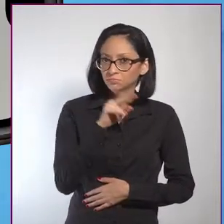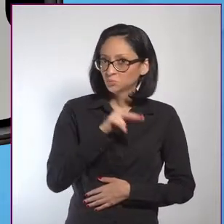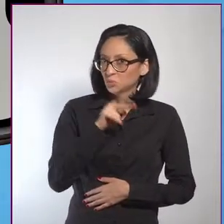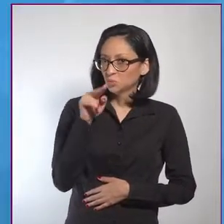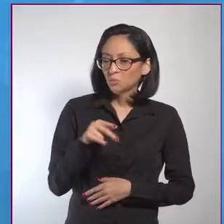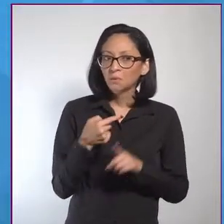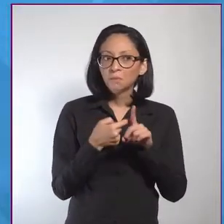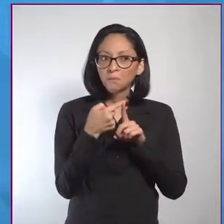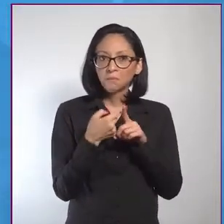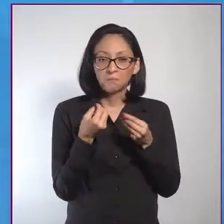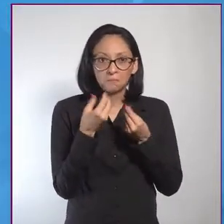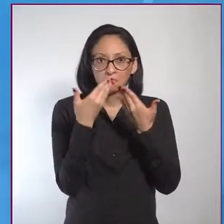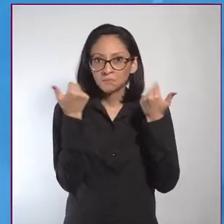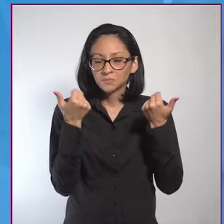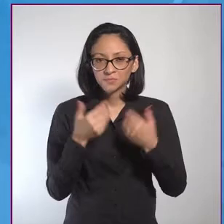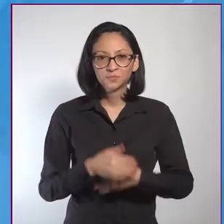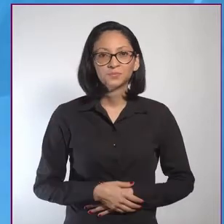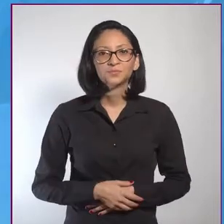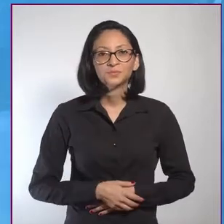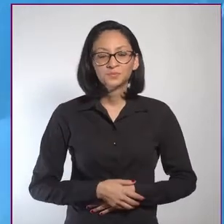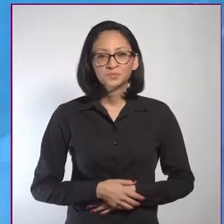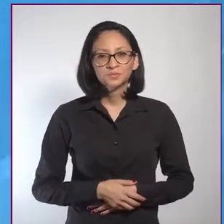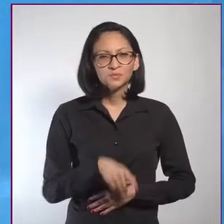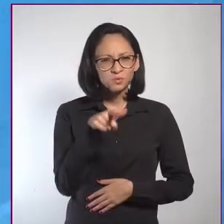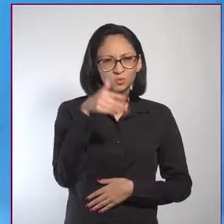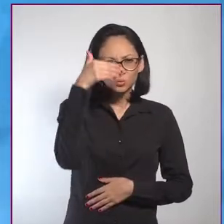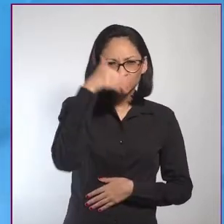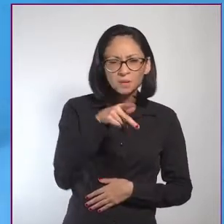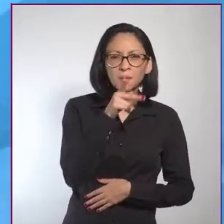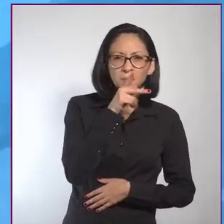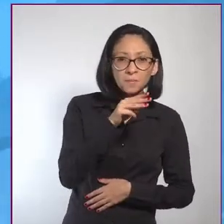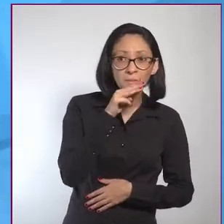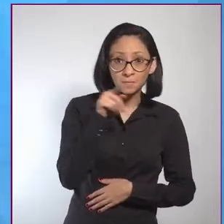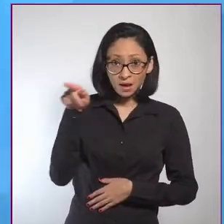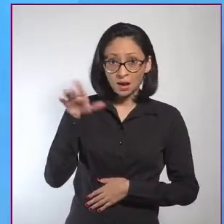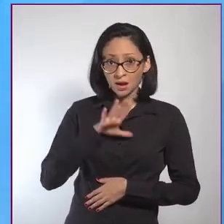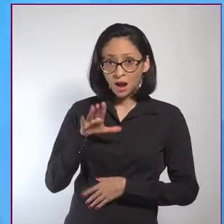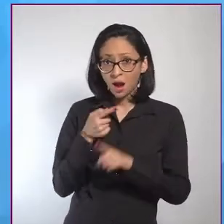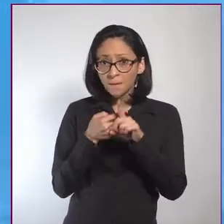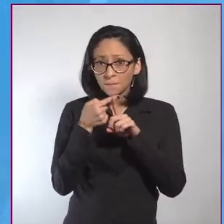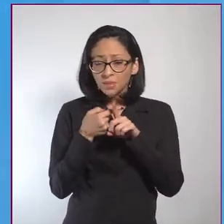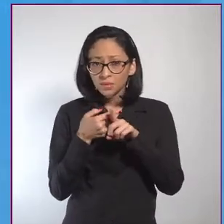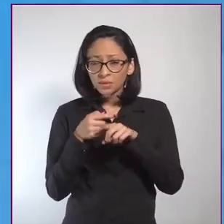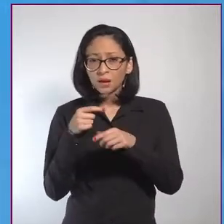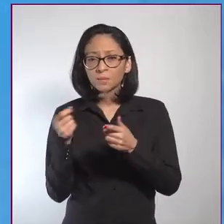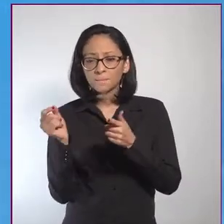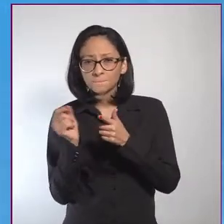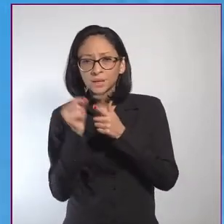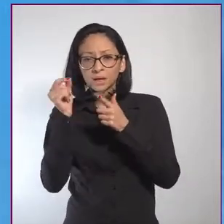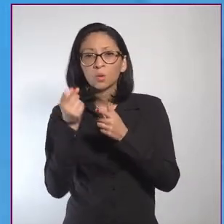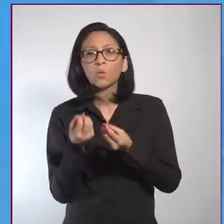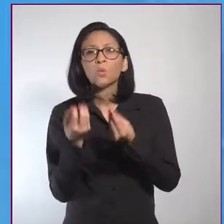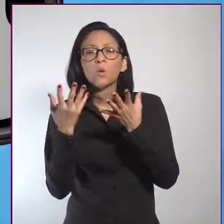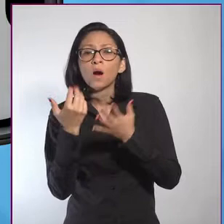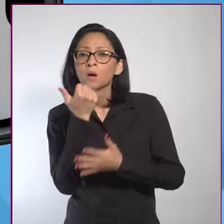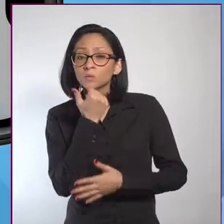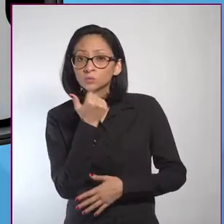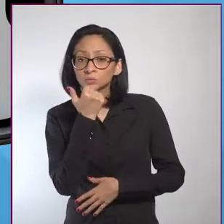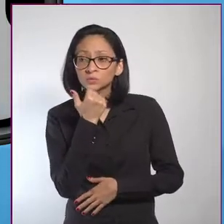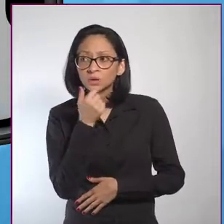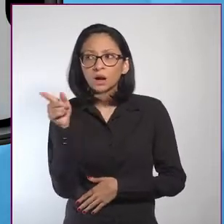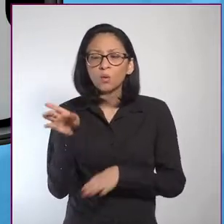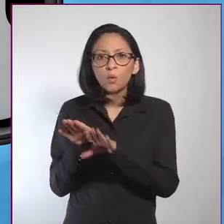medido. ¿Sabes si tus padres han medido su glucosa? Sí, ¿cómo les fue?